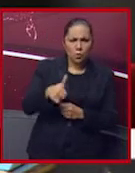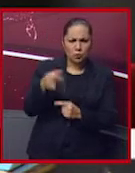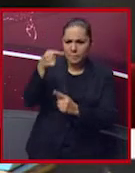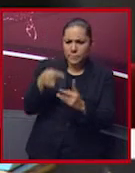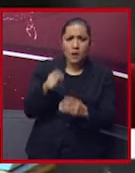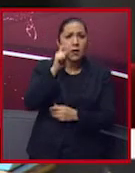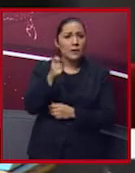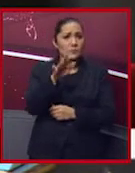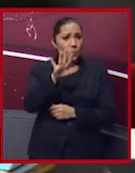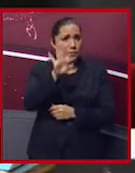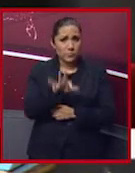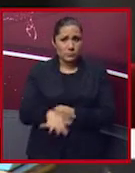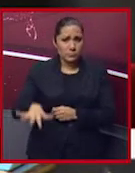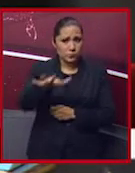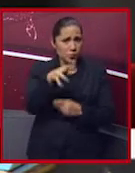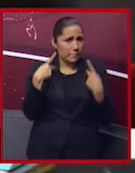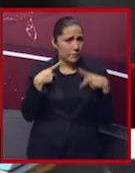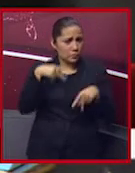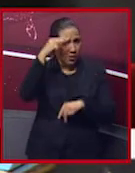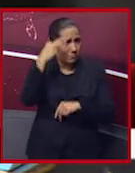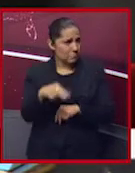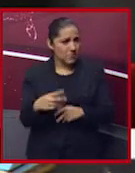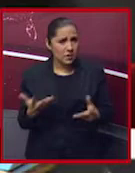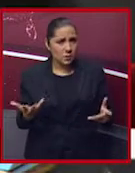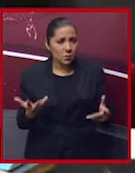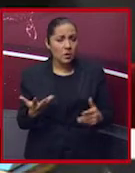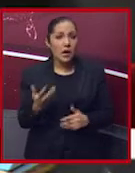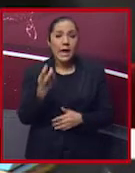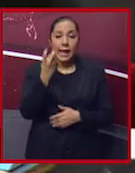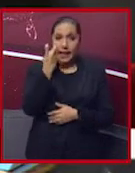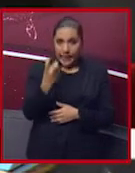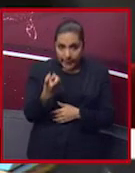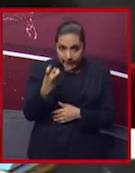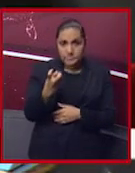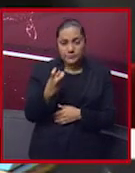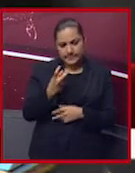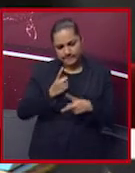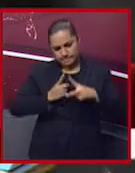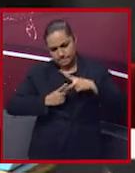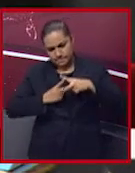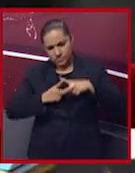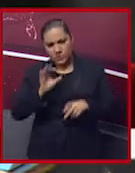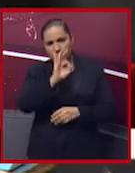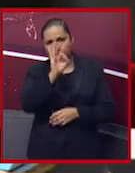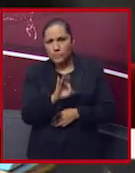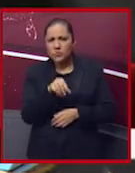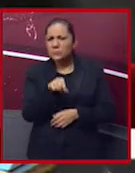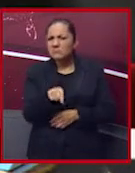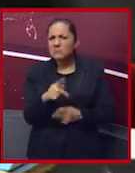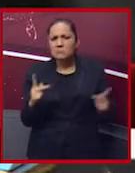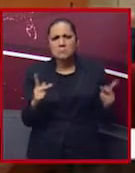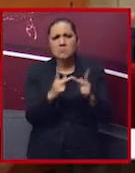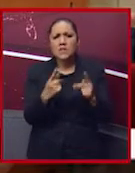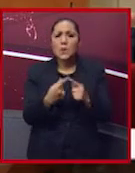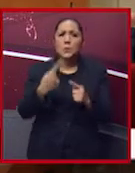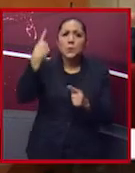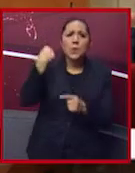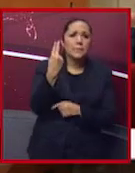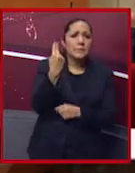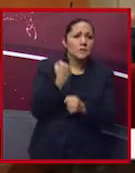lo cubre. Y que es un porcentaje muy similar al que teníamos hace 25